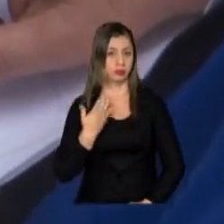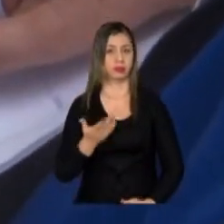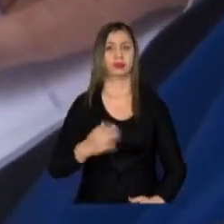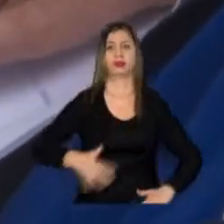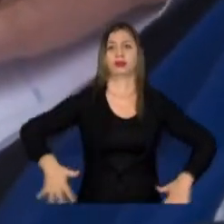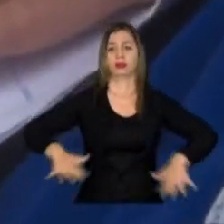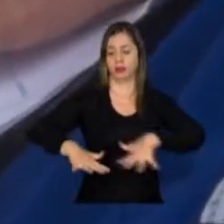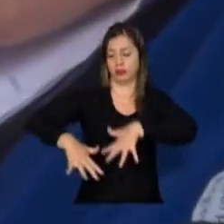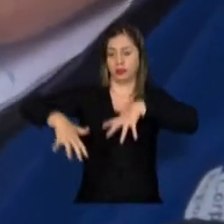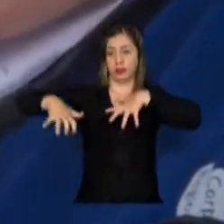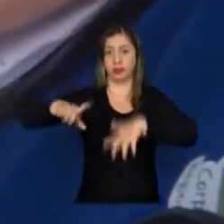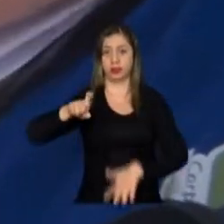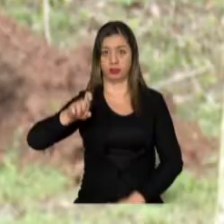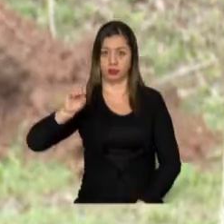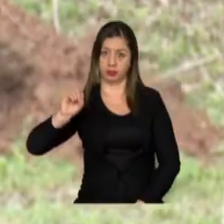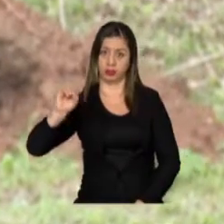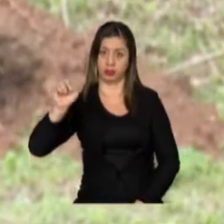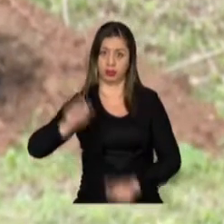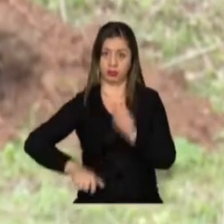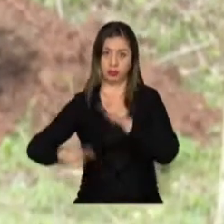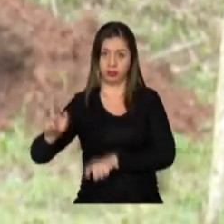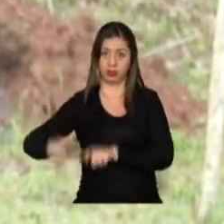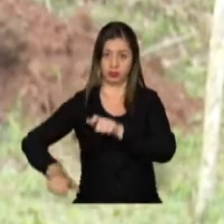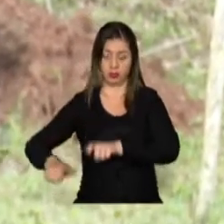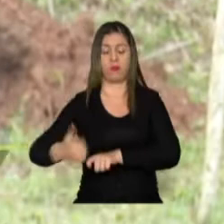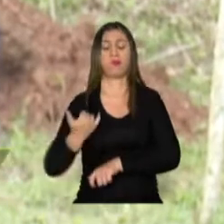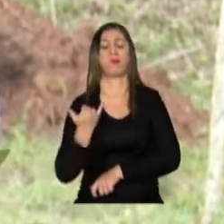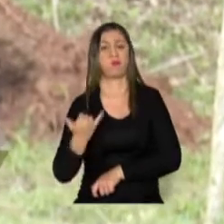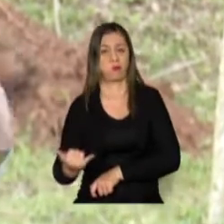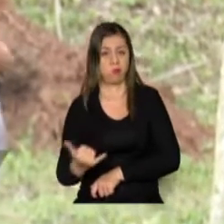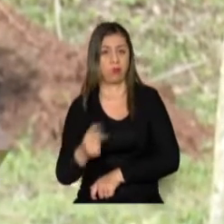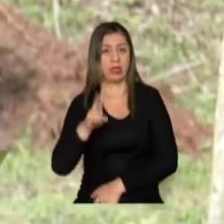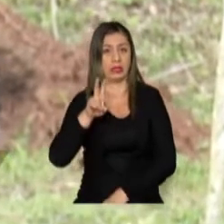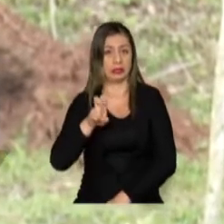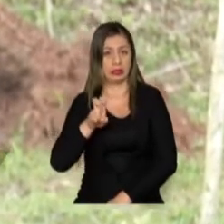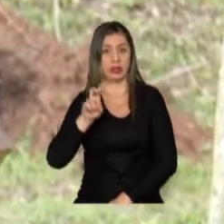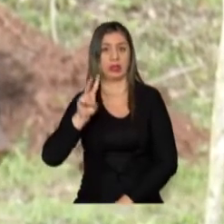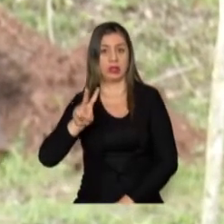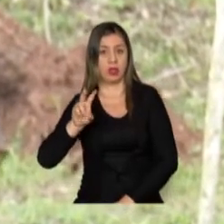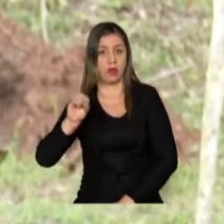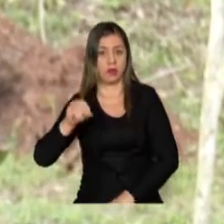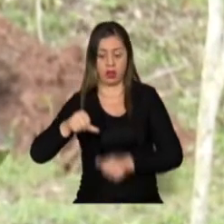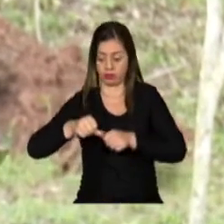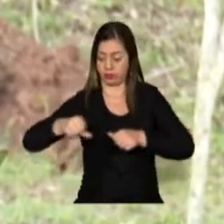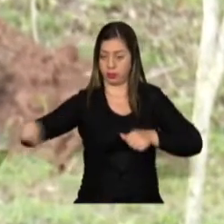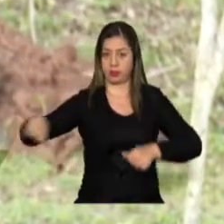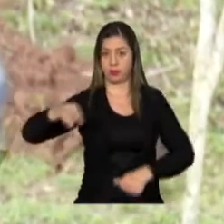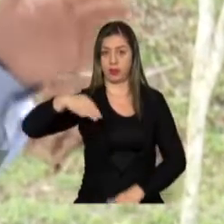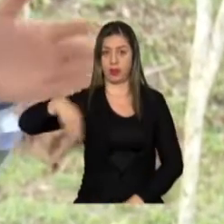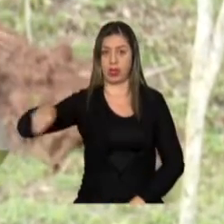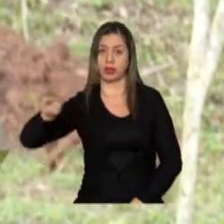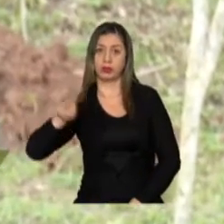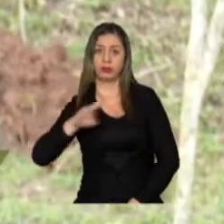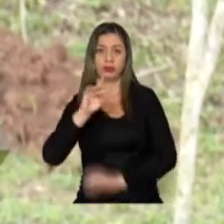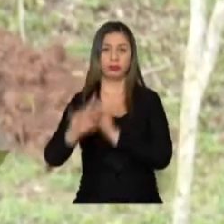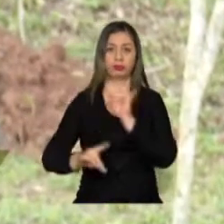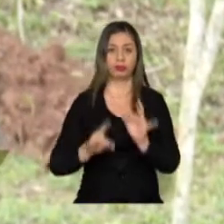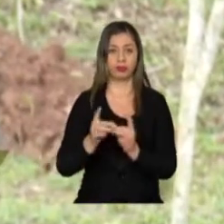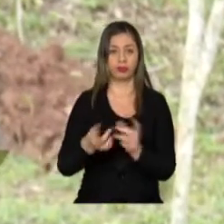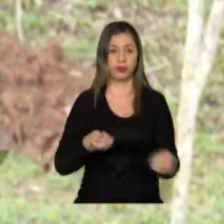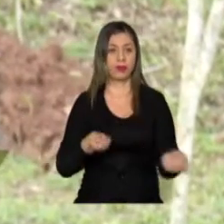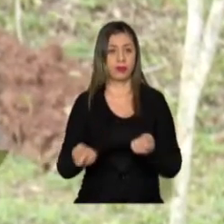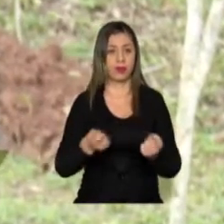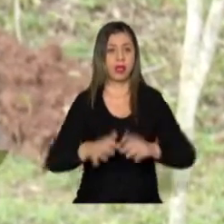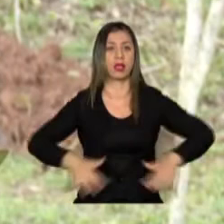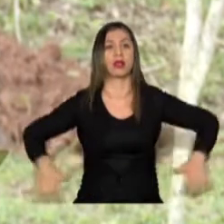para 60 personas. Auditorio para 60 personas, 720 metros cuadrados utilizados perfectamente,